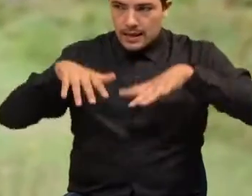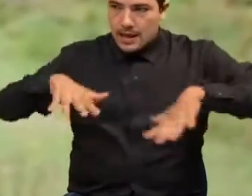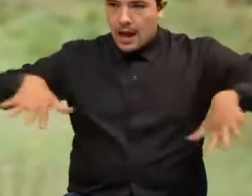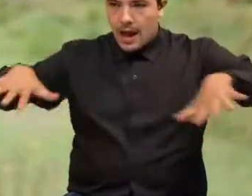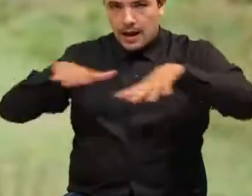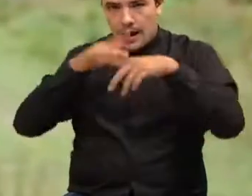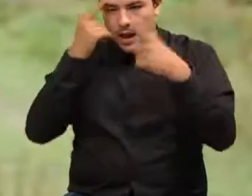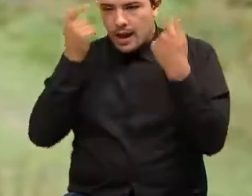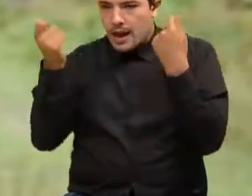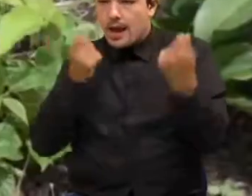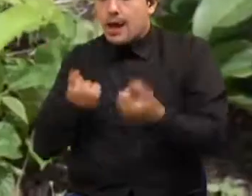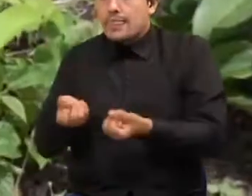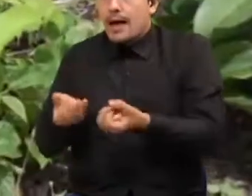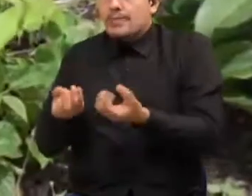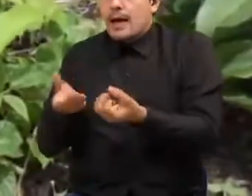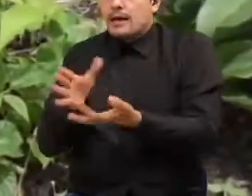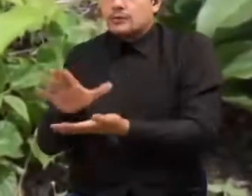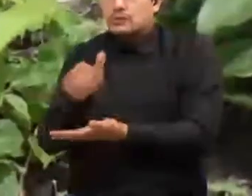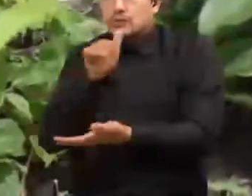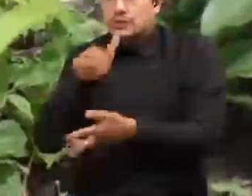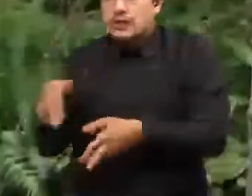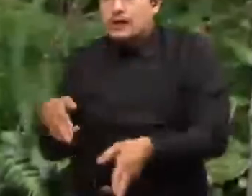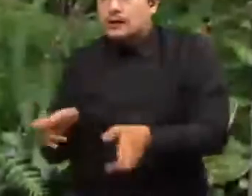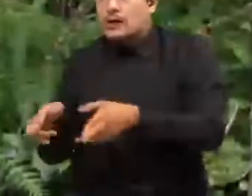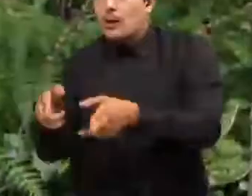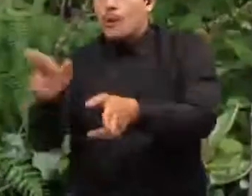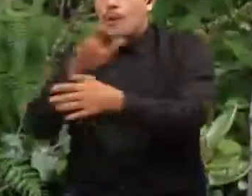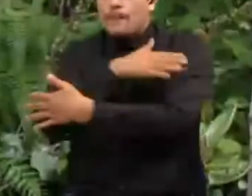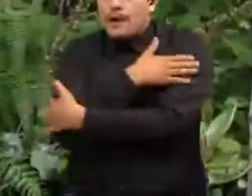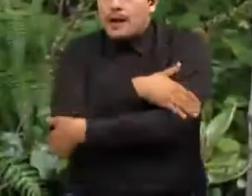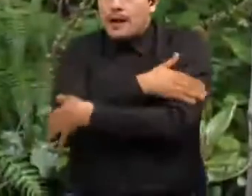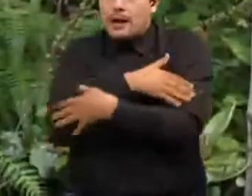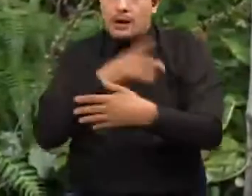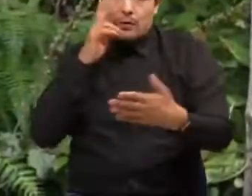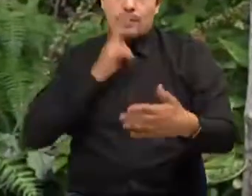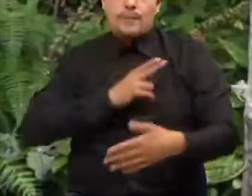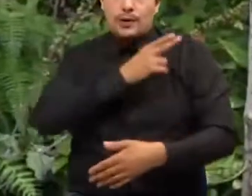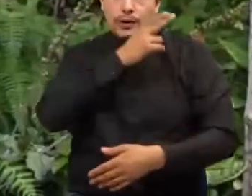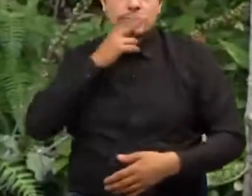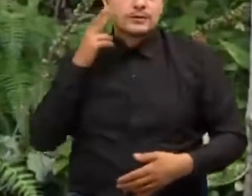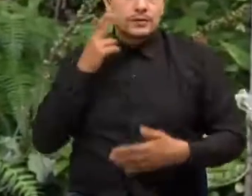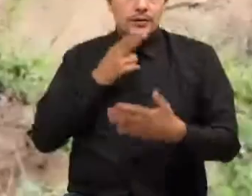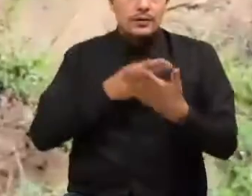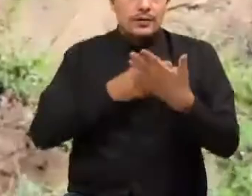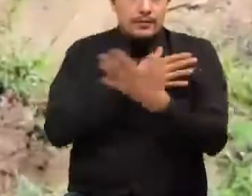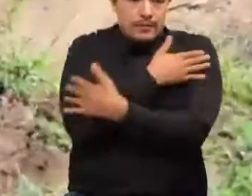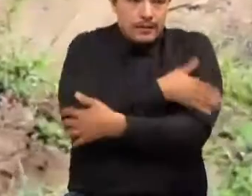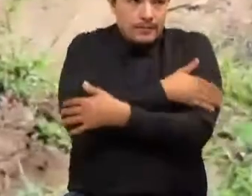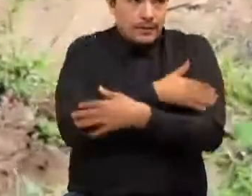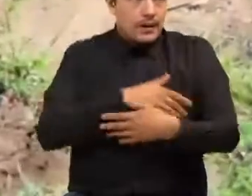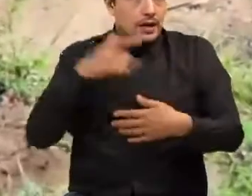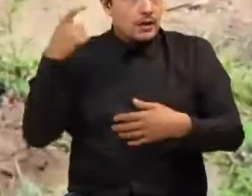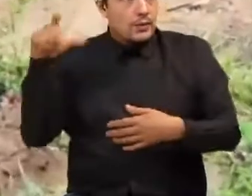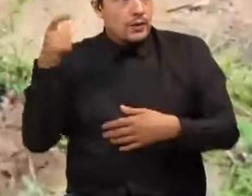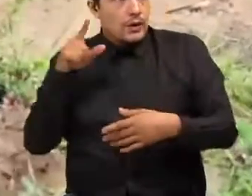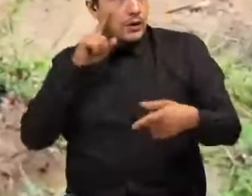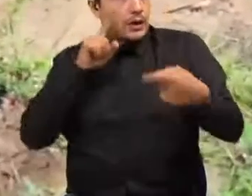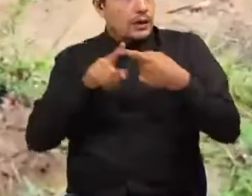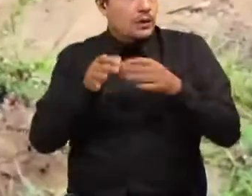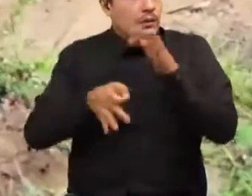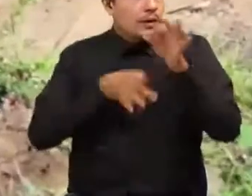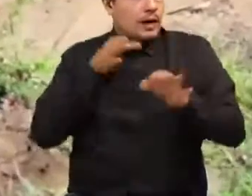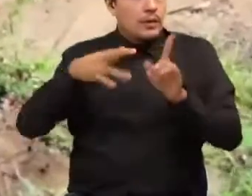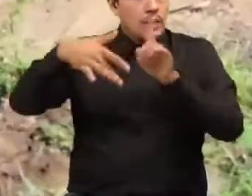el río Pamplonita. Esto como parte del compromiso del proyecto Pamplona Cúcuta en el cuidado y preservación del medio ambiente en nuestra